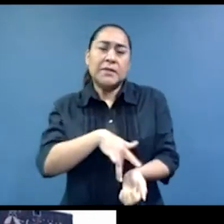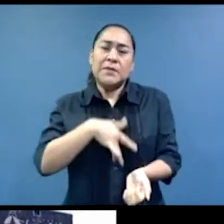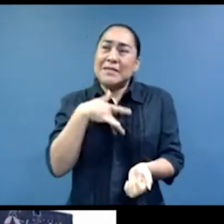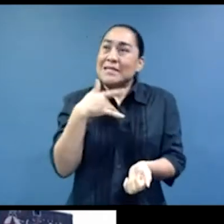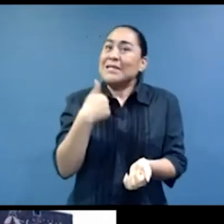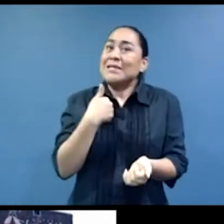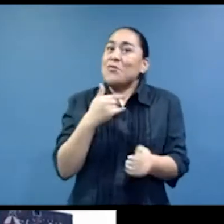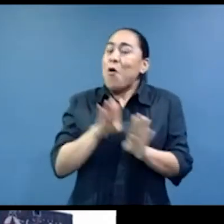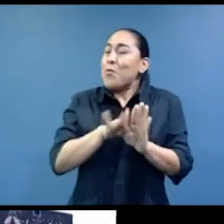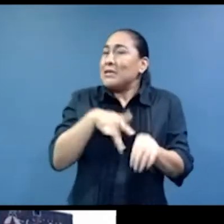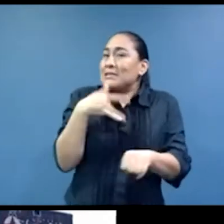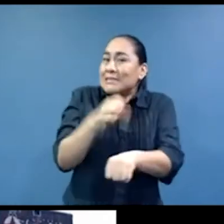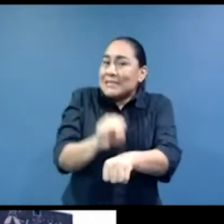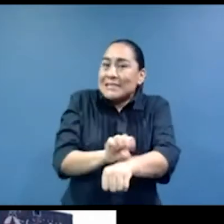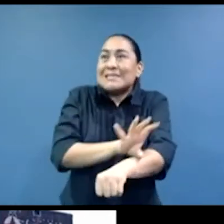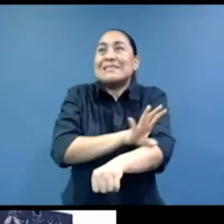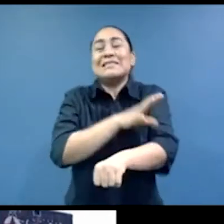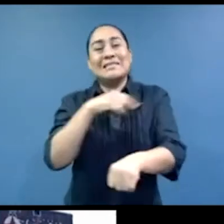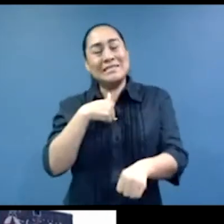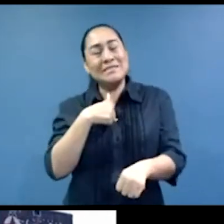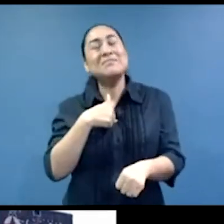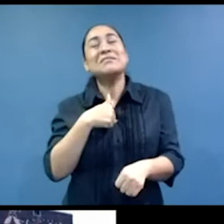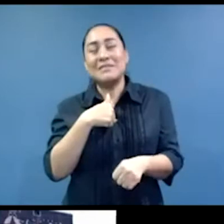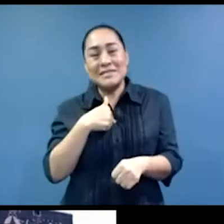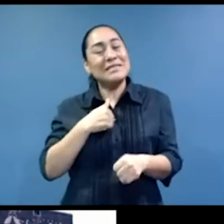una muy genuina y legítima